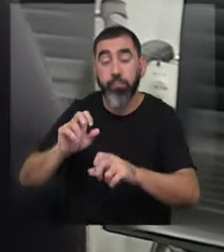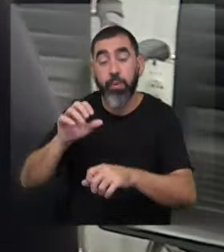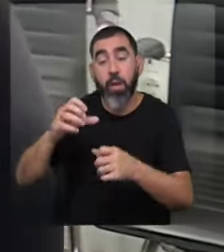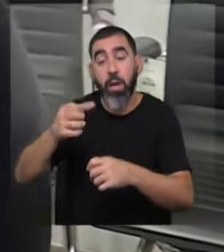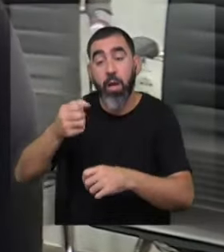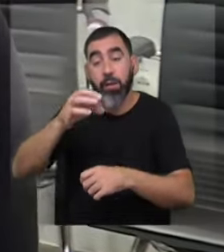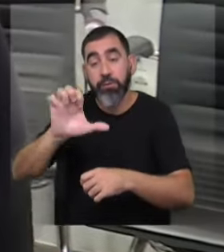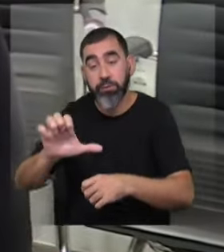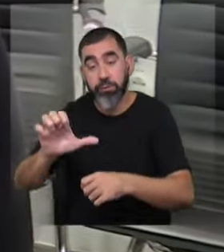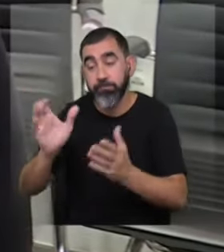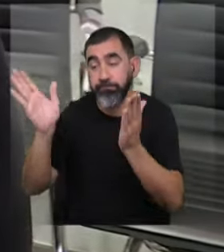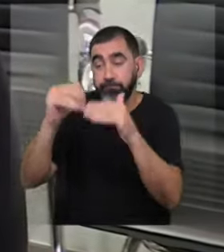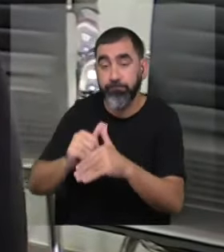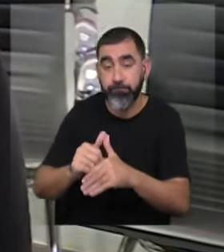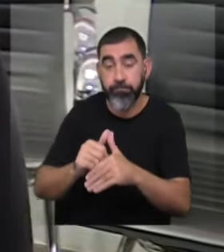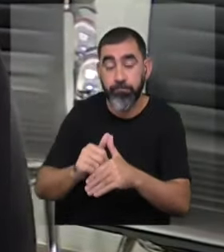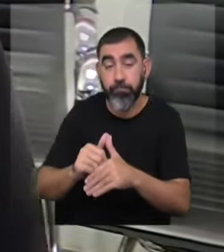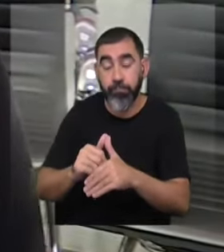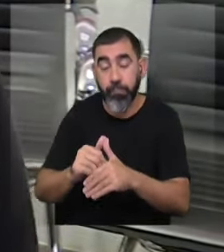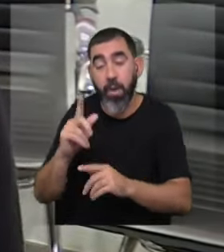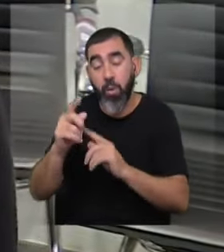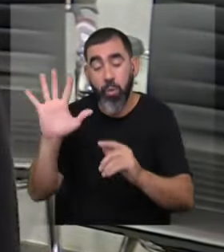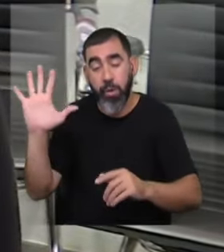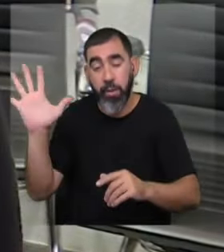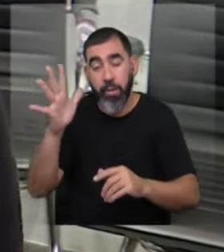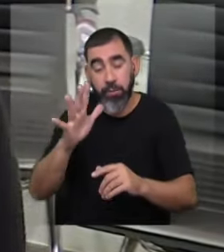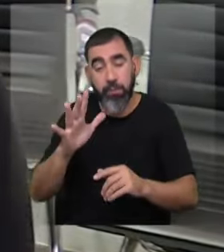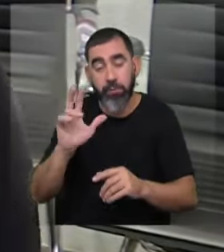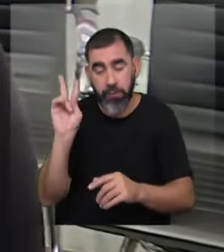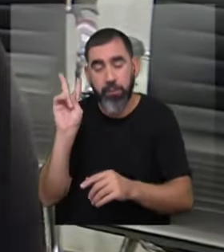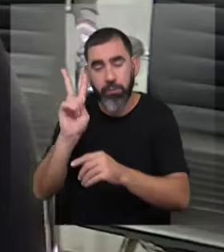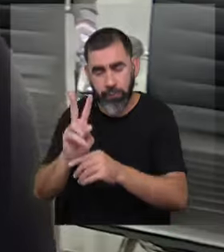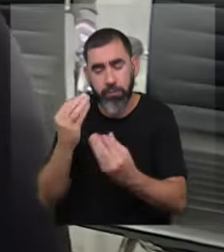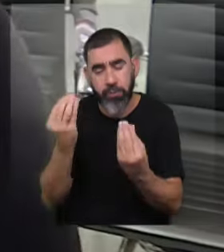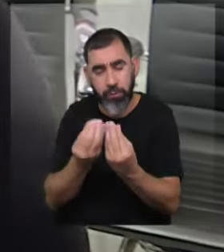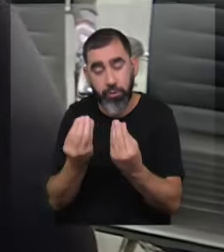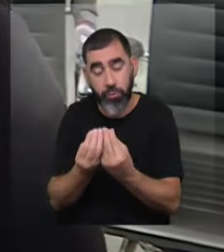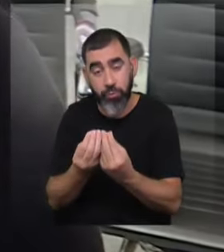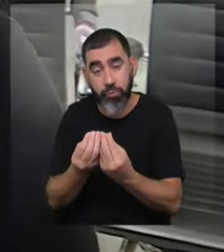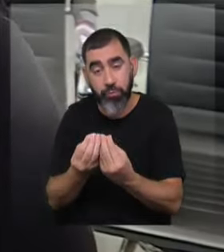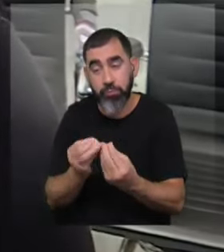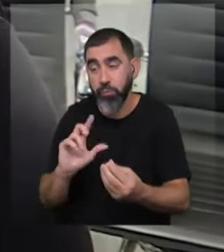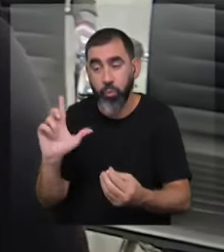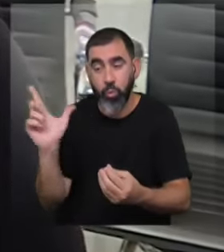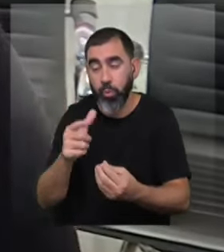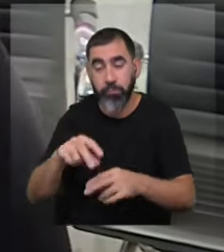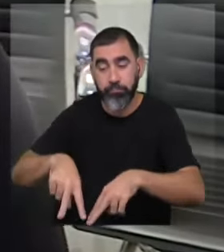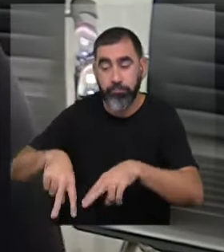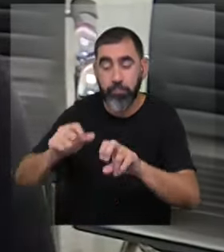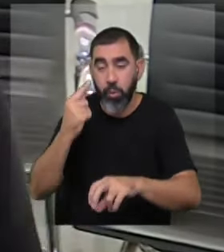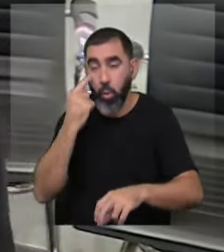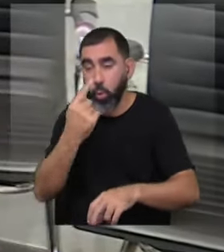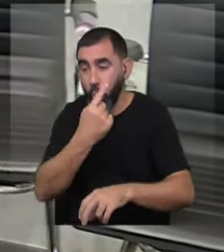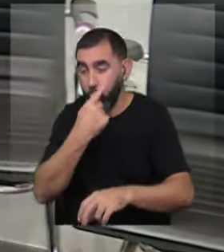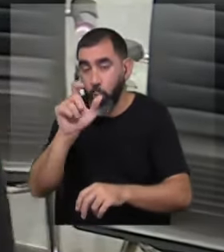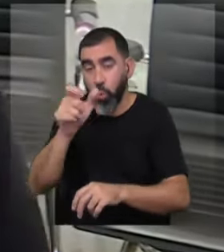ACE. Y nos llega desde muchos lugares del interior que los recorremos que no están yendo a pesquisar a los de